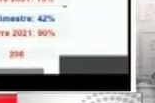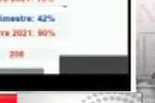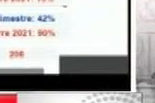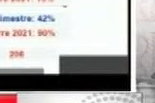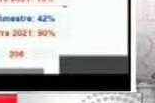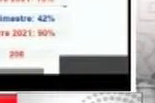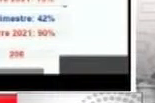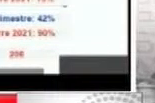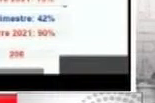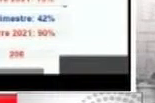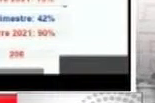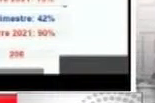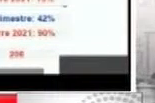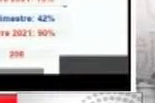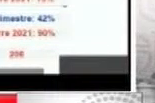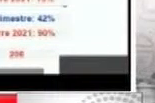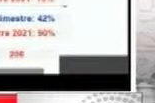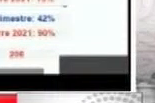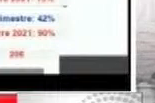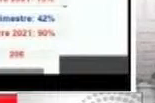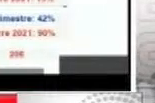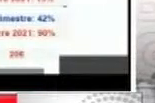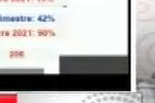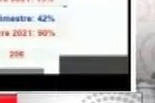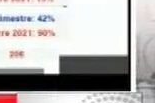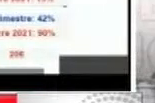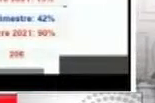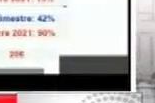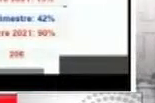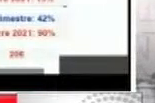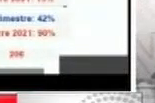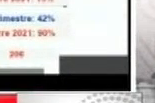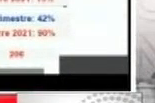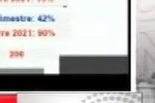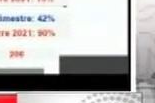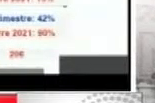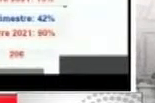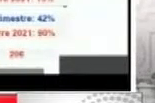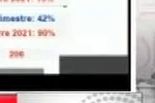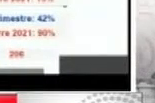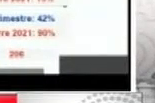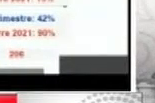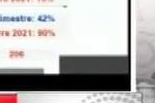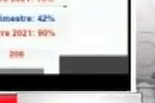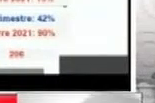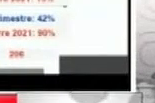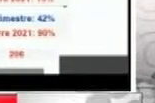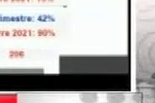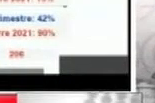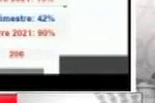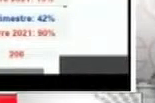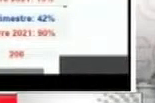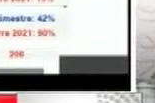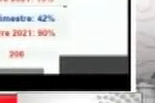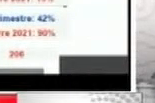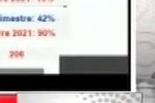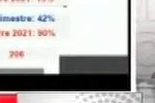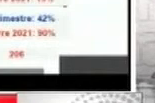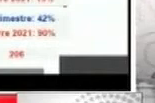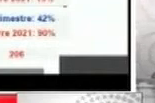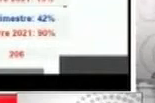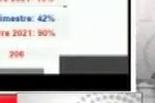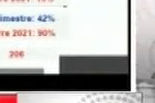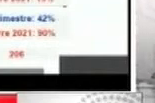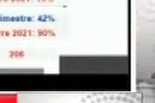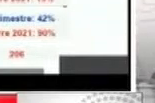de vacunación completa, ¿no? Igual, en el caso de las gestantes que reciben paquete preventivo, esperamos en este